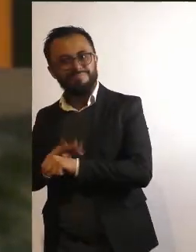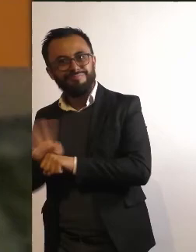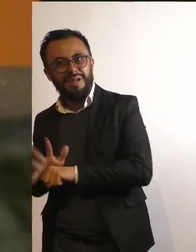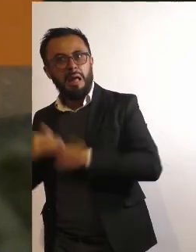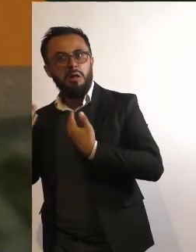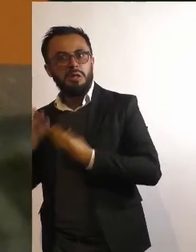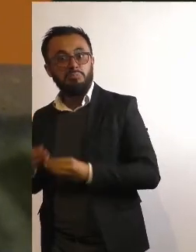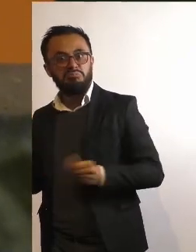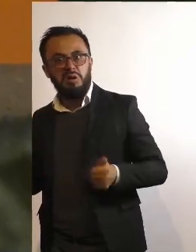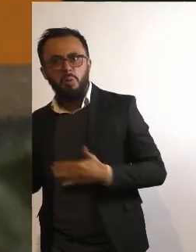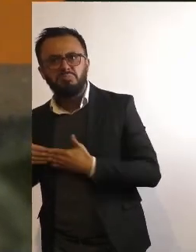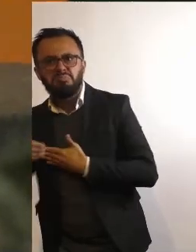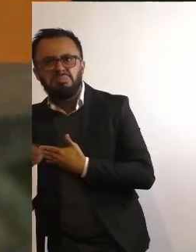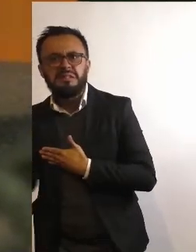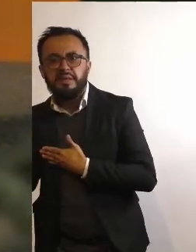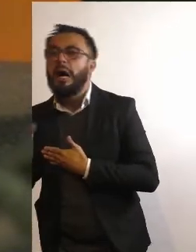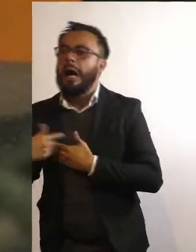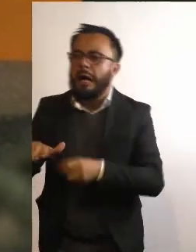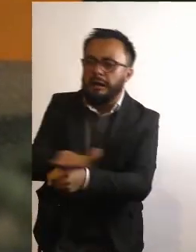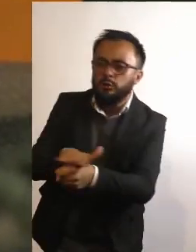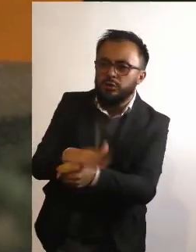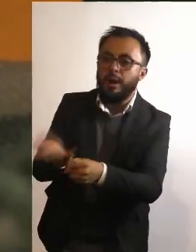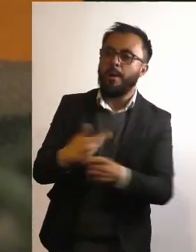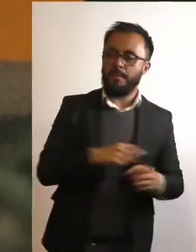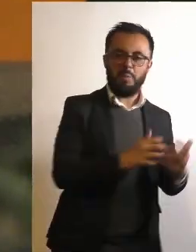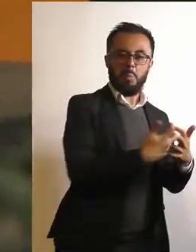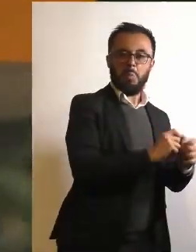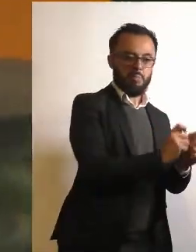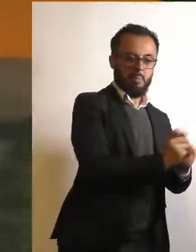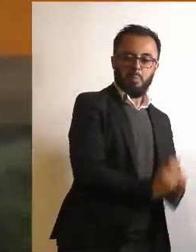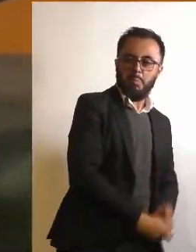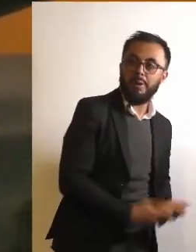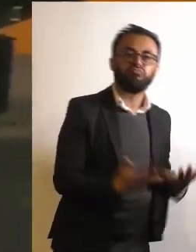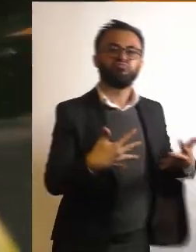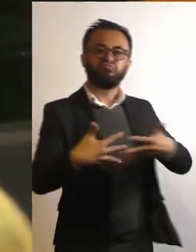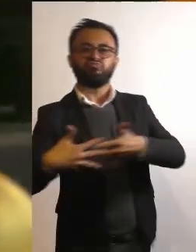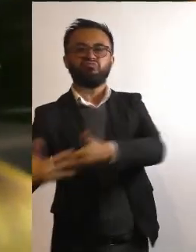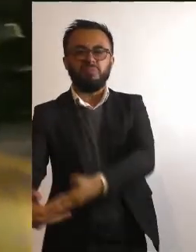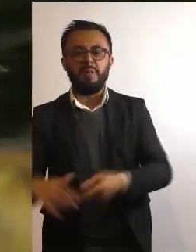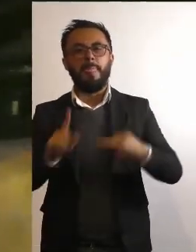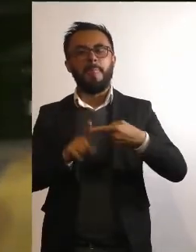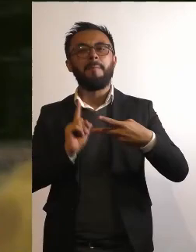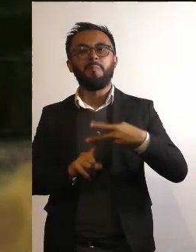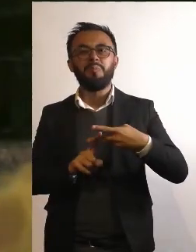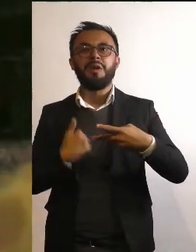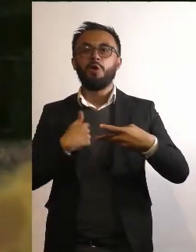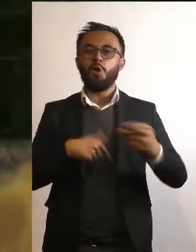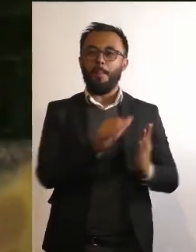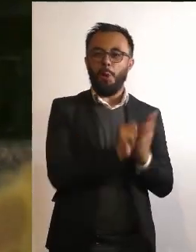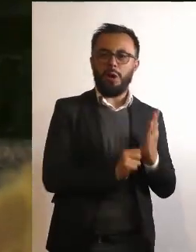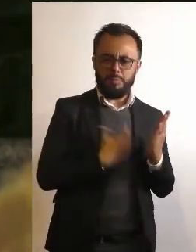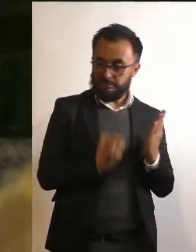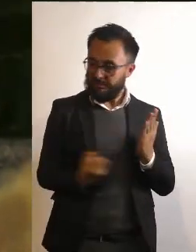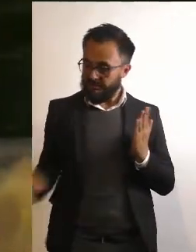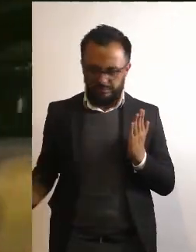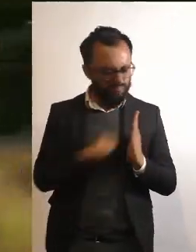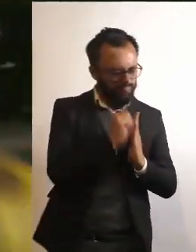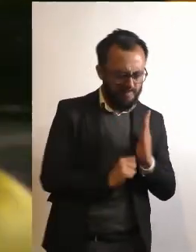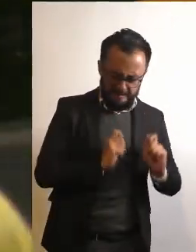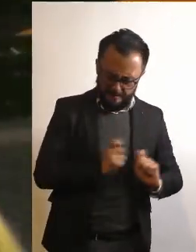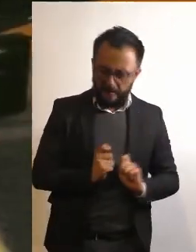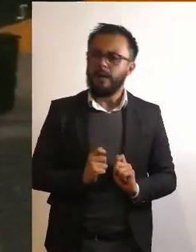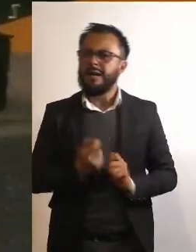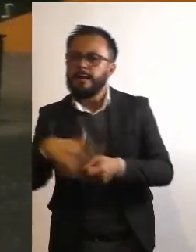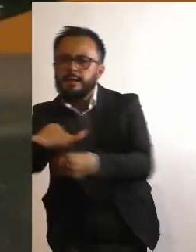ser adaptables es generar un nuevo programa. Poder cambiar los programas que tenemos y hacerlo de manera pertinente para esos escenarios